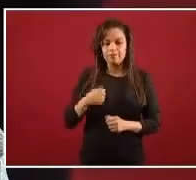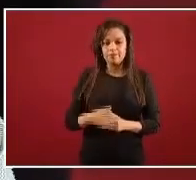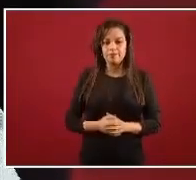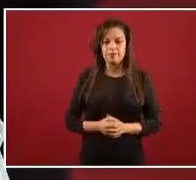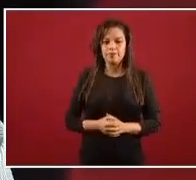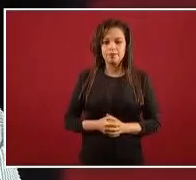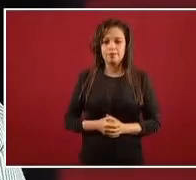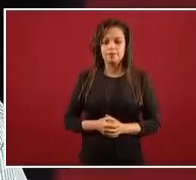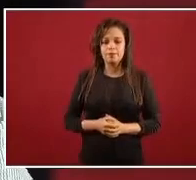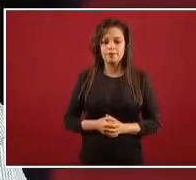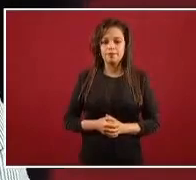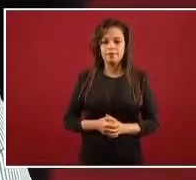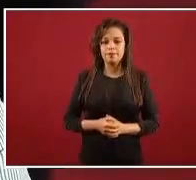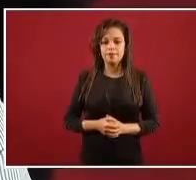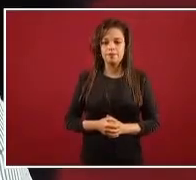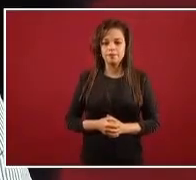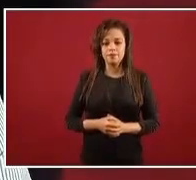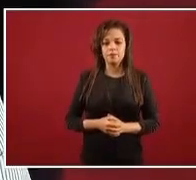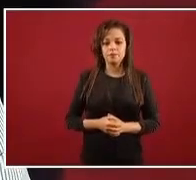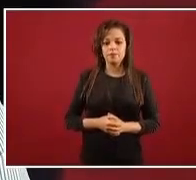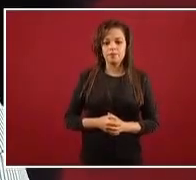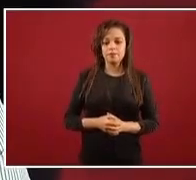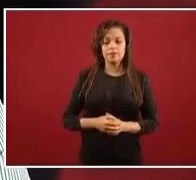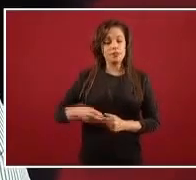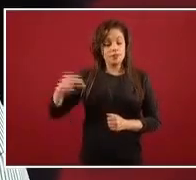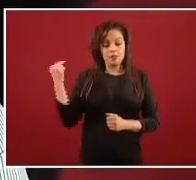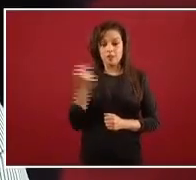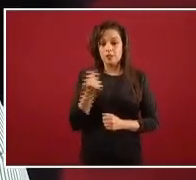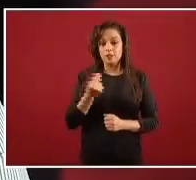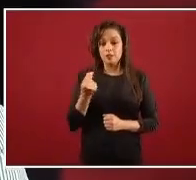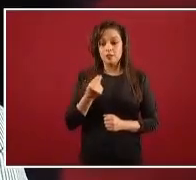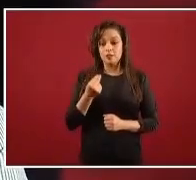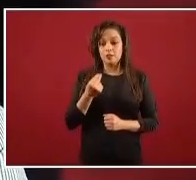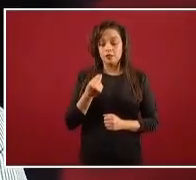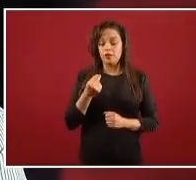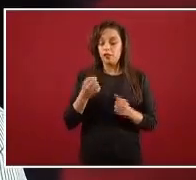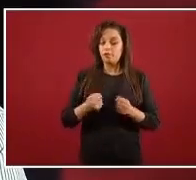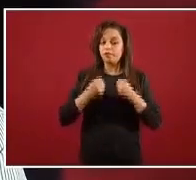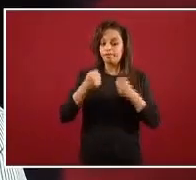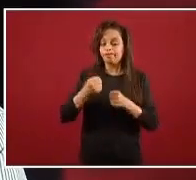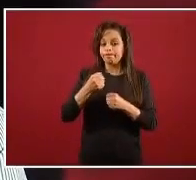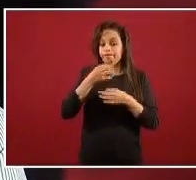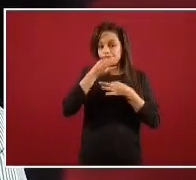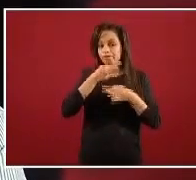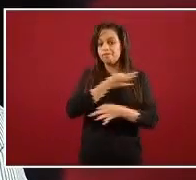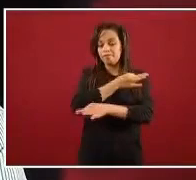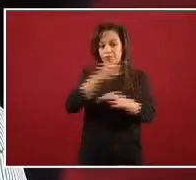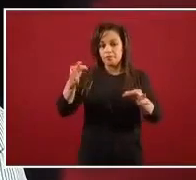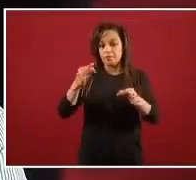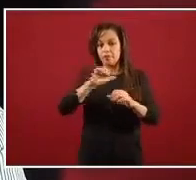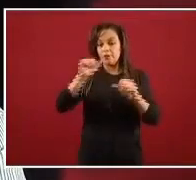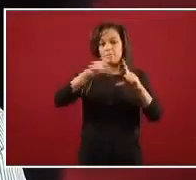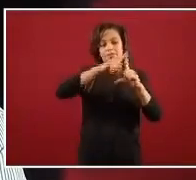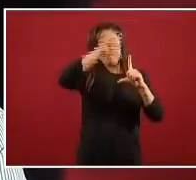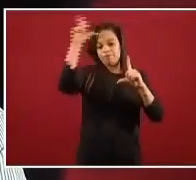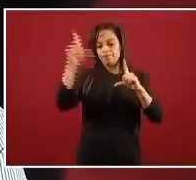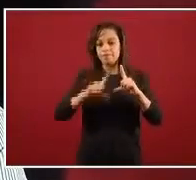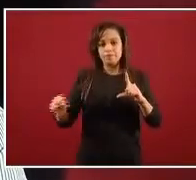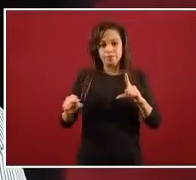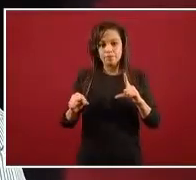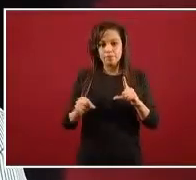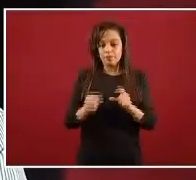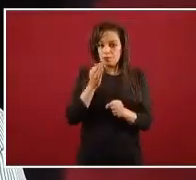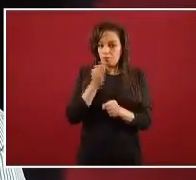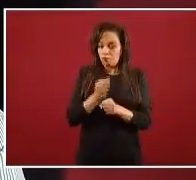Para lograrlo, es necesario reforzar el mensaje a la nación de manera inmediata, clara